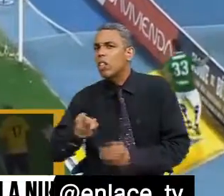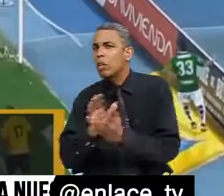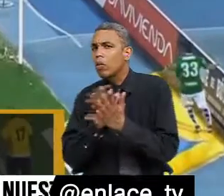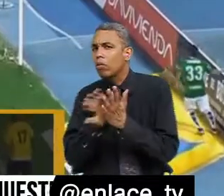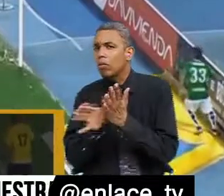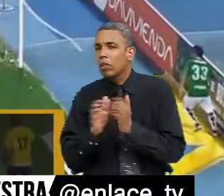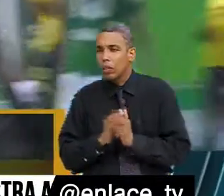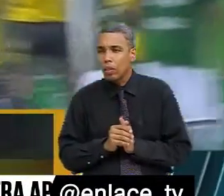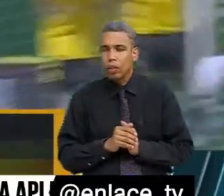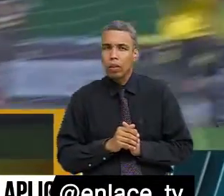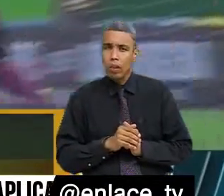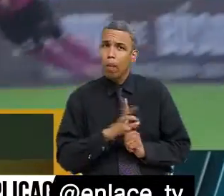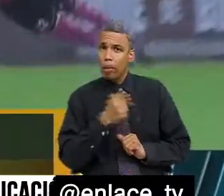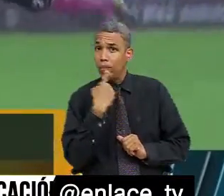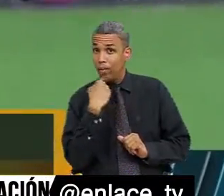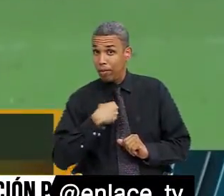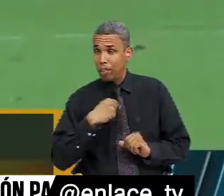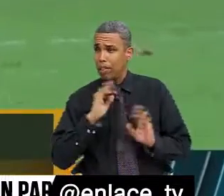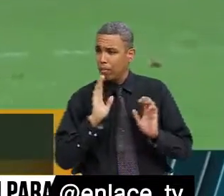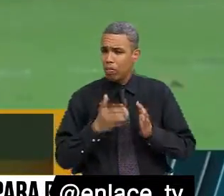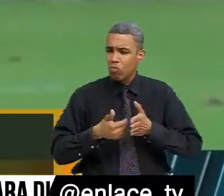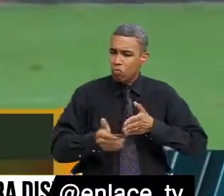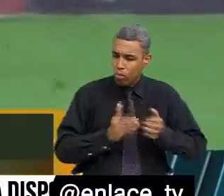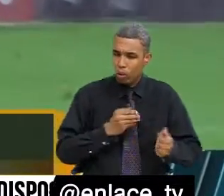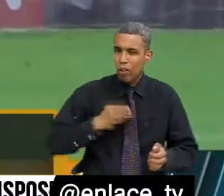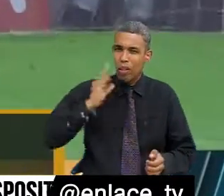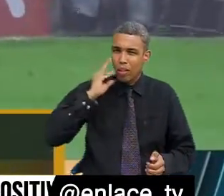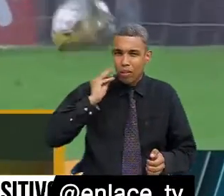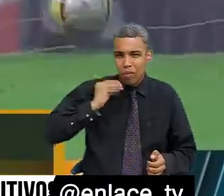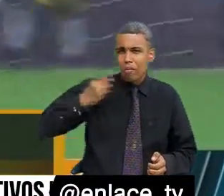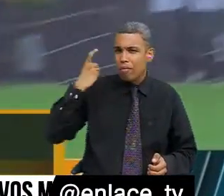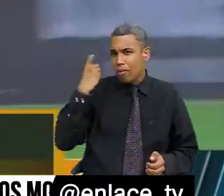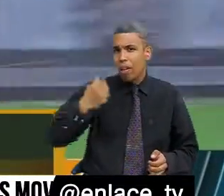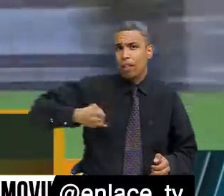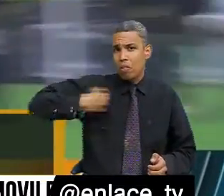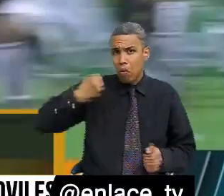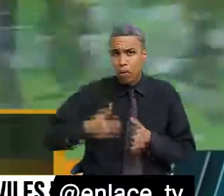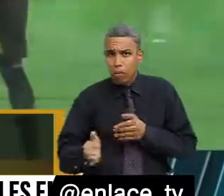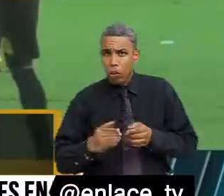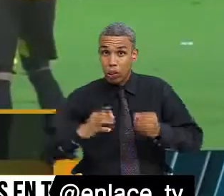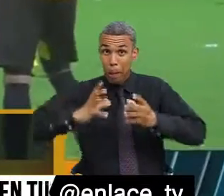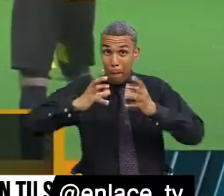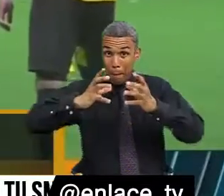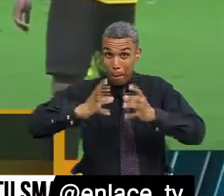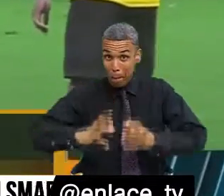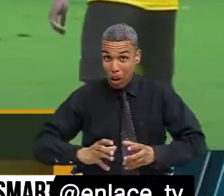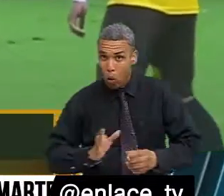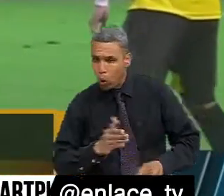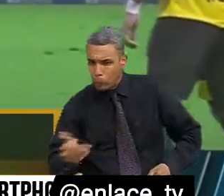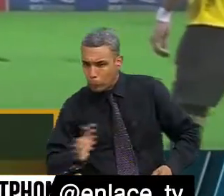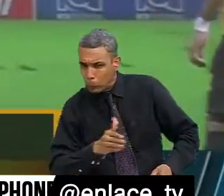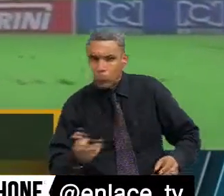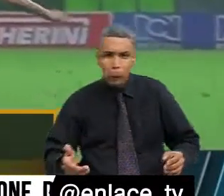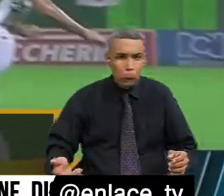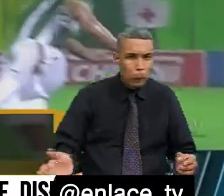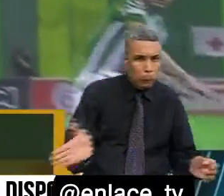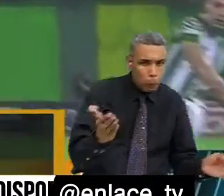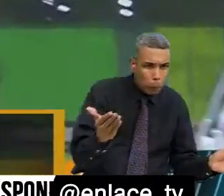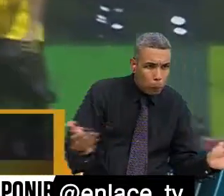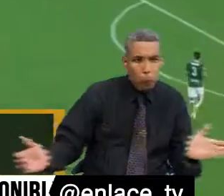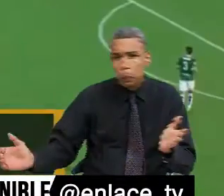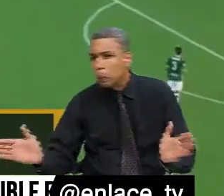muchos jóvenes que con mucha paciencia, darle manejo al balón, darle mucho toque, adelgazar el equipo, y creo